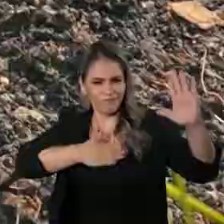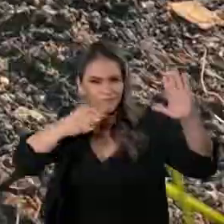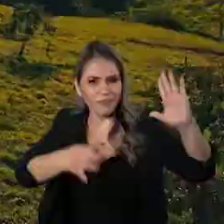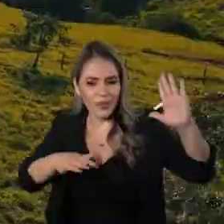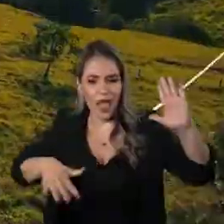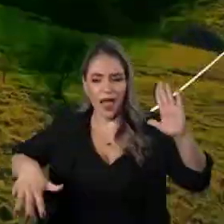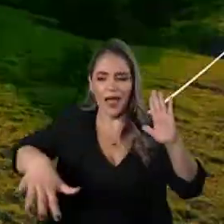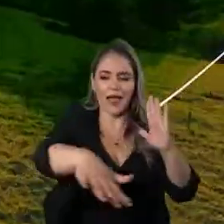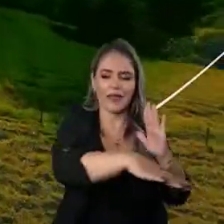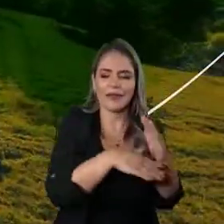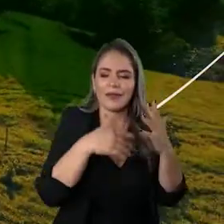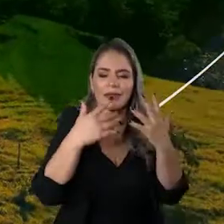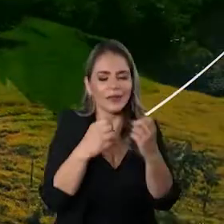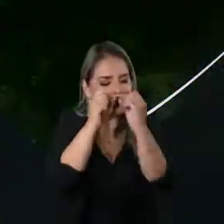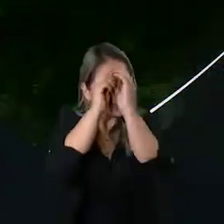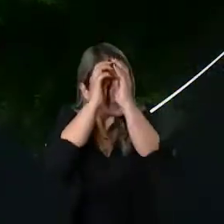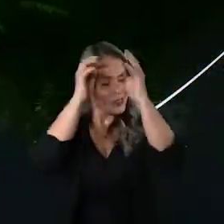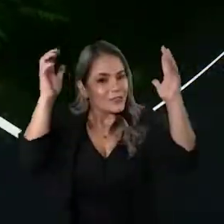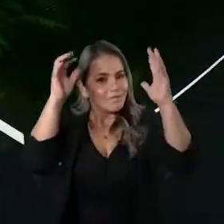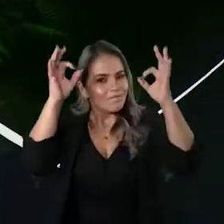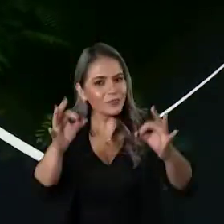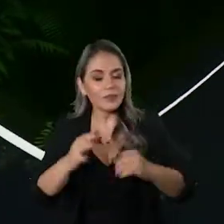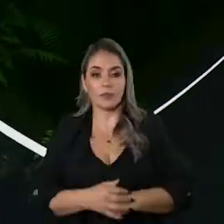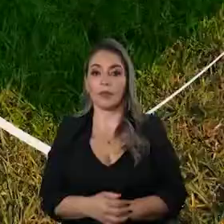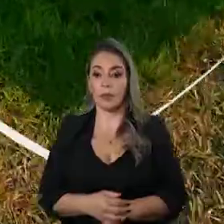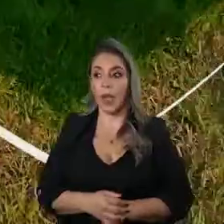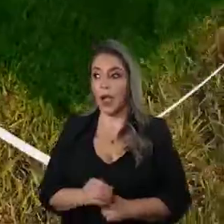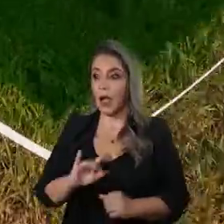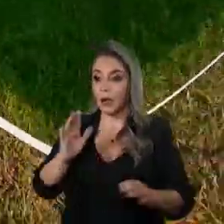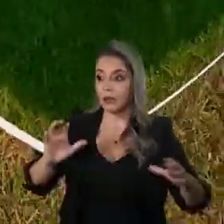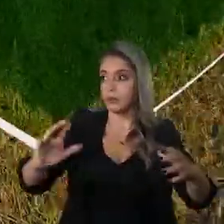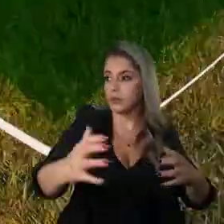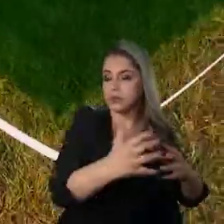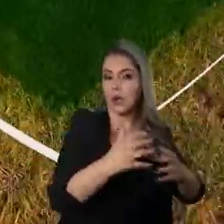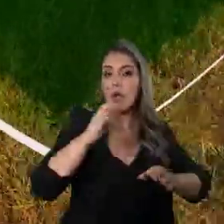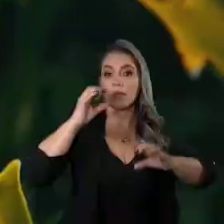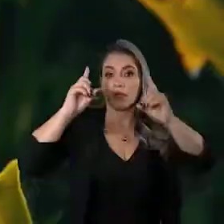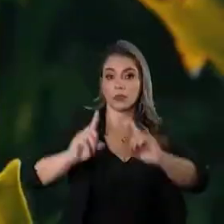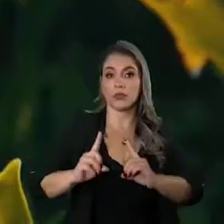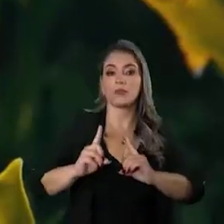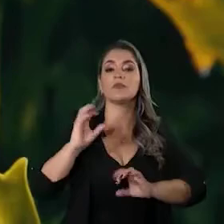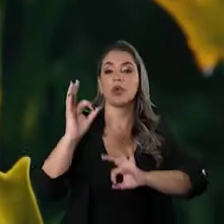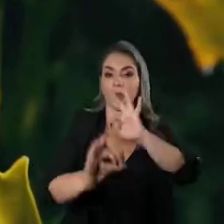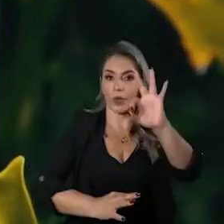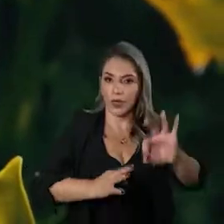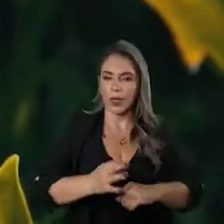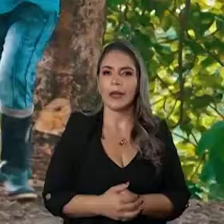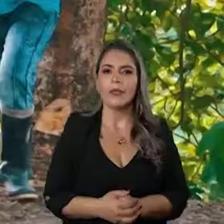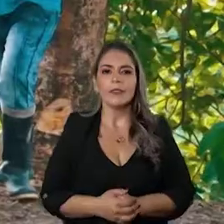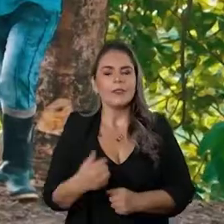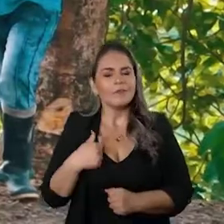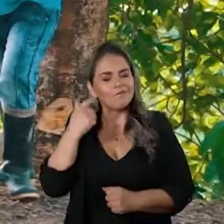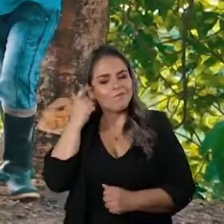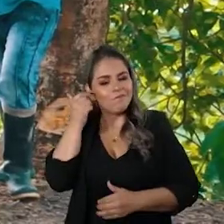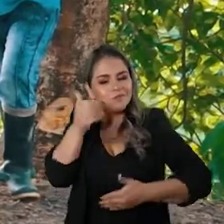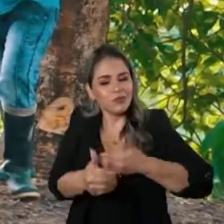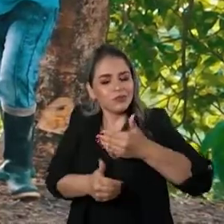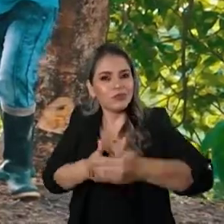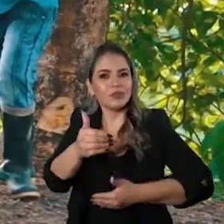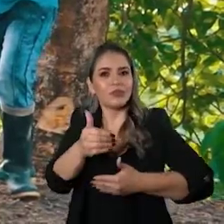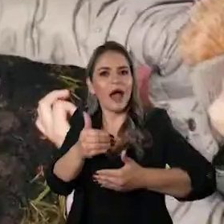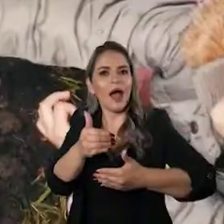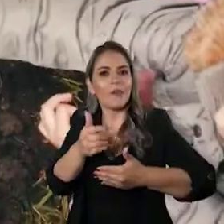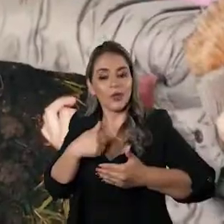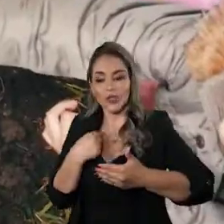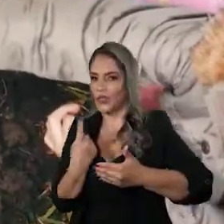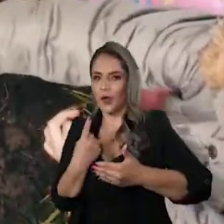soñamos. También actuamos con decisión para proteger el patrimonio ambiental. Y avanzamos con la convicción de trabajar unidos por un